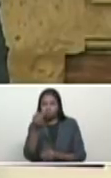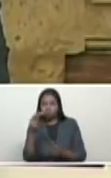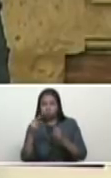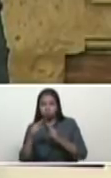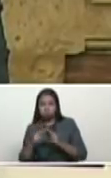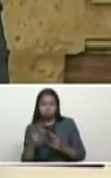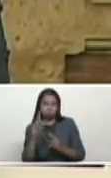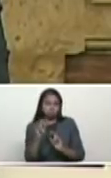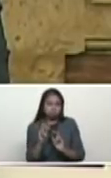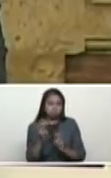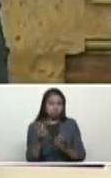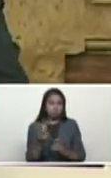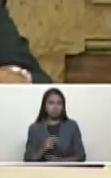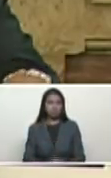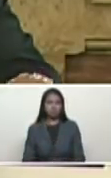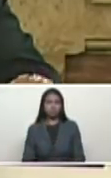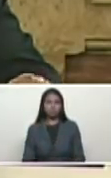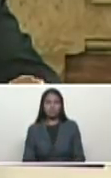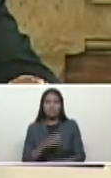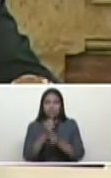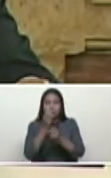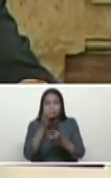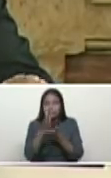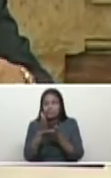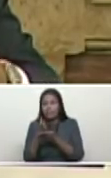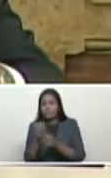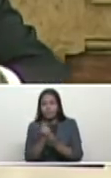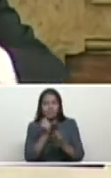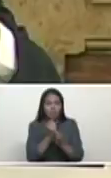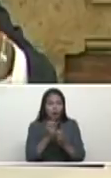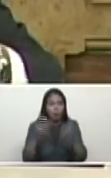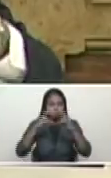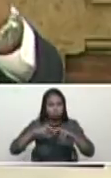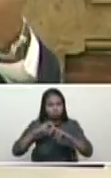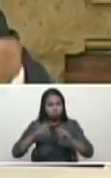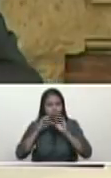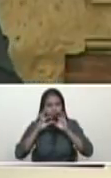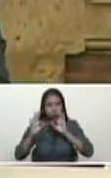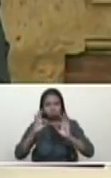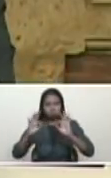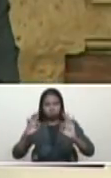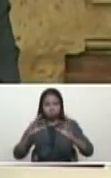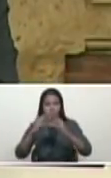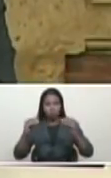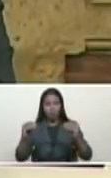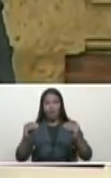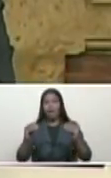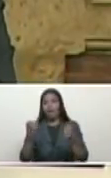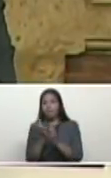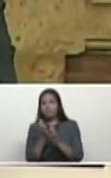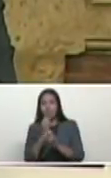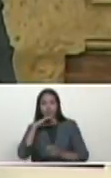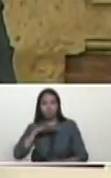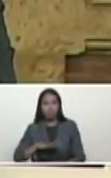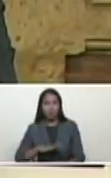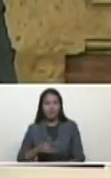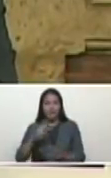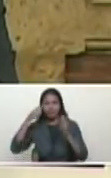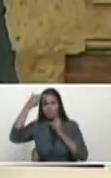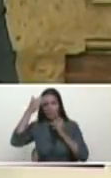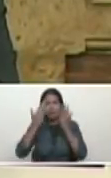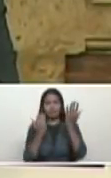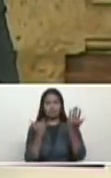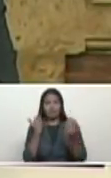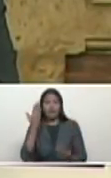hacer siempre la labor pedagógica de nuestro comandante chávez de difundir la verdad historia hoy 4 de